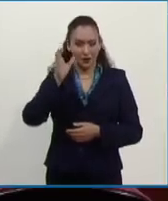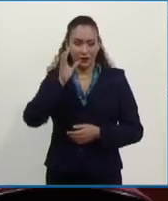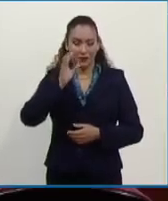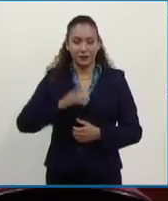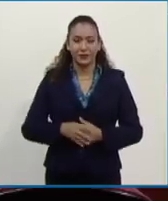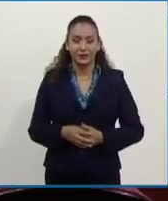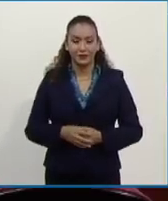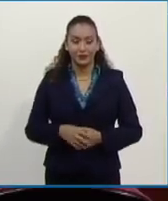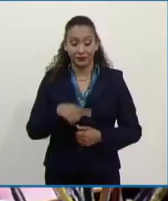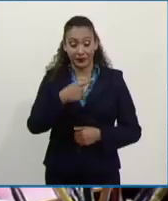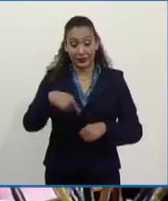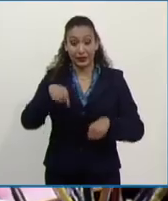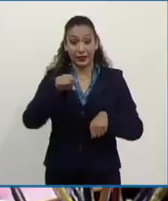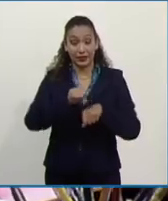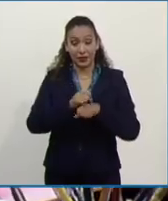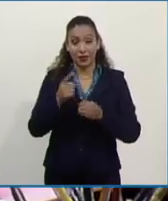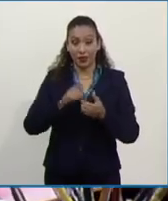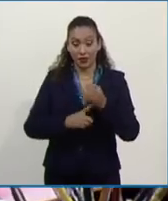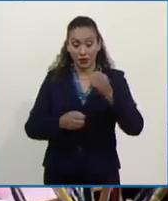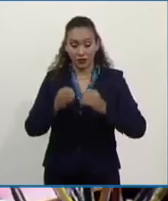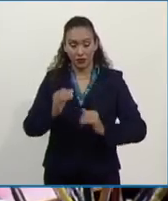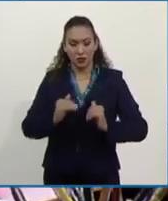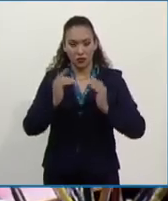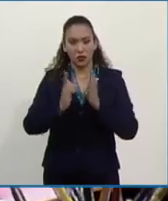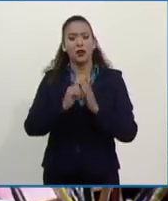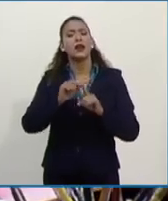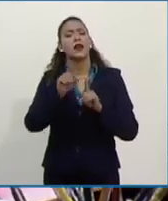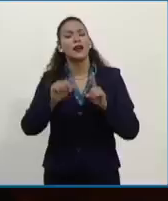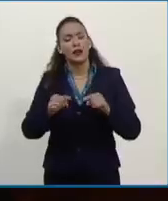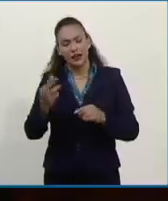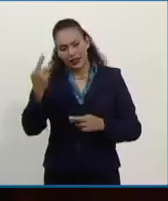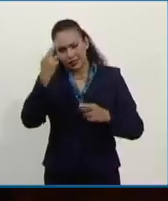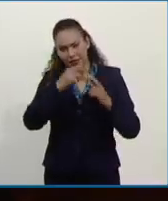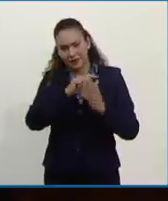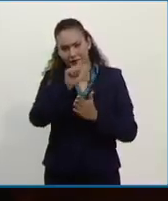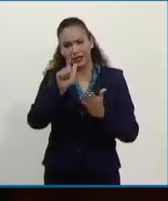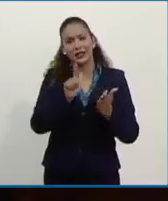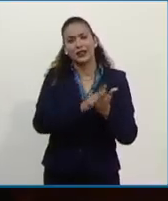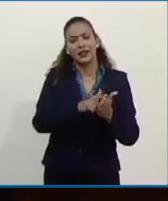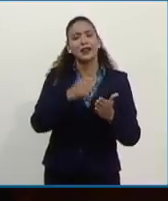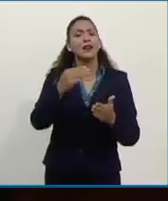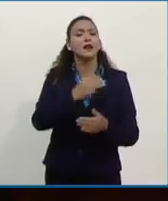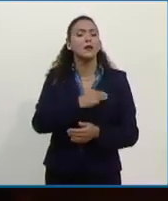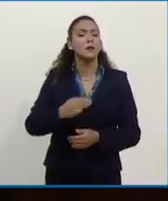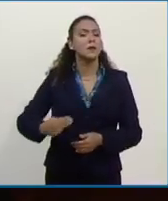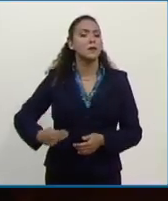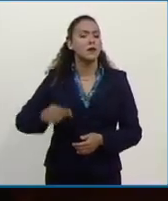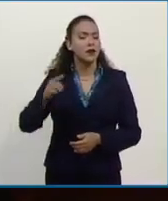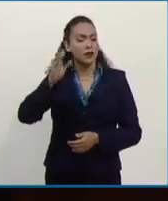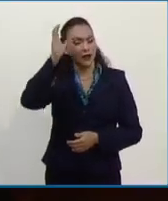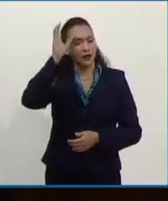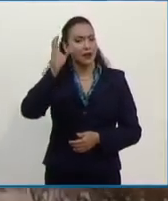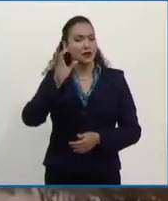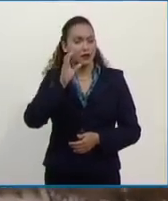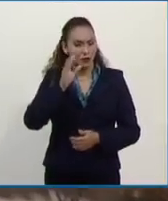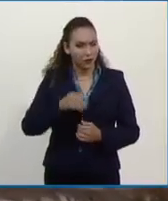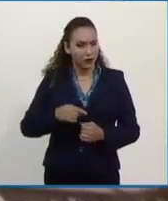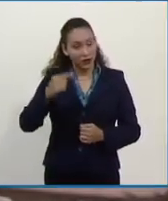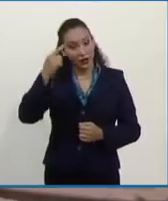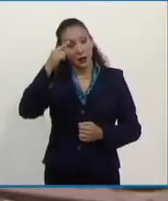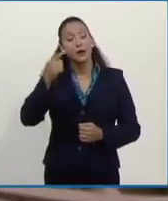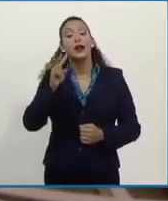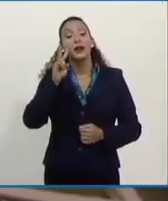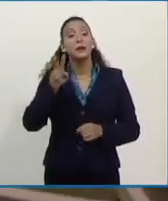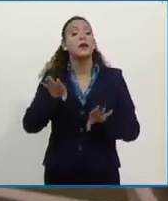Esta semana el Pleno de la Corte declaró inválidas disposiciones de la Ley de Ingresos del municipio de Castaños, Coahuila, para el ejercicio fiscal de